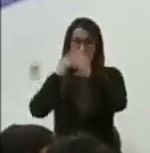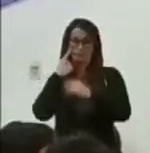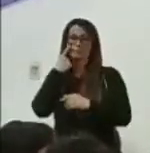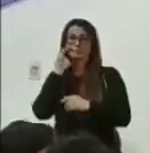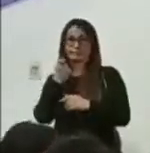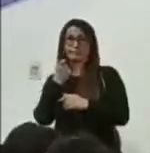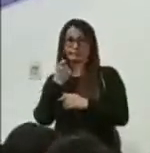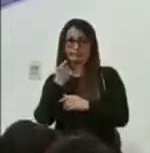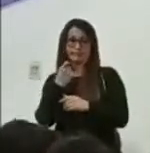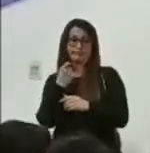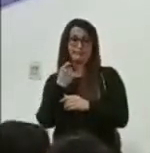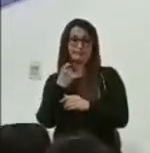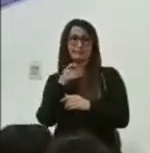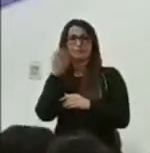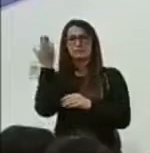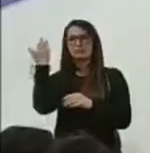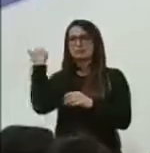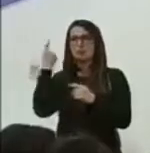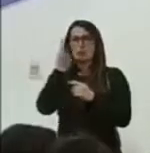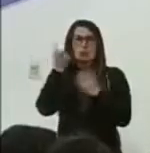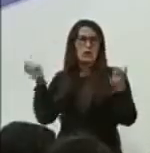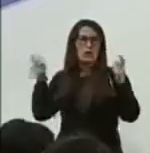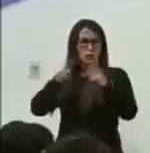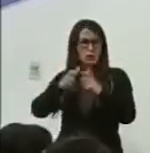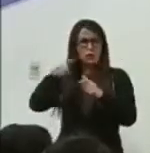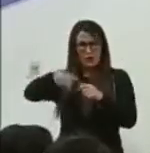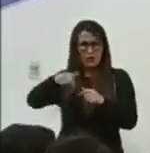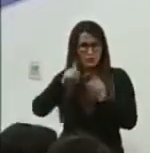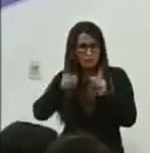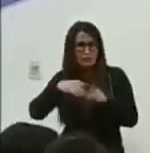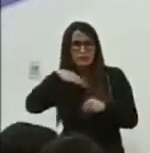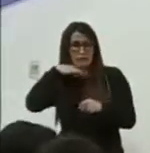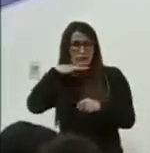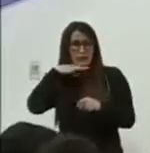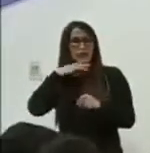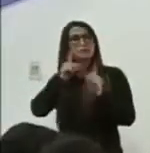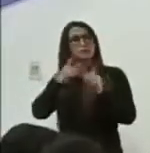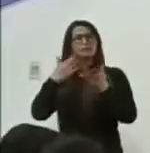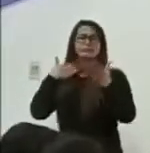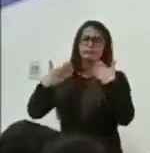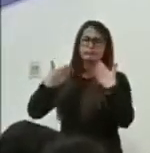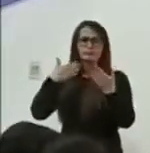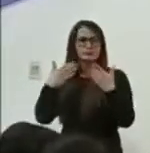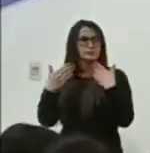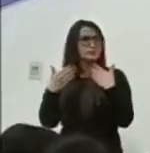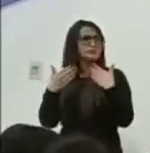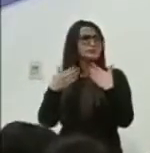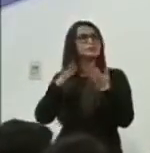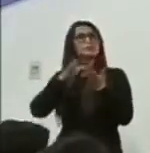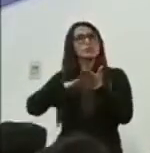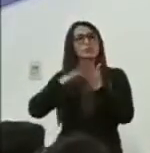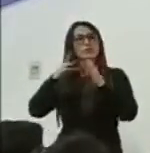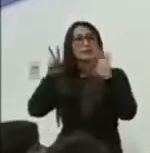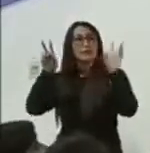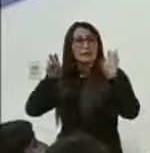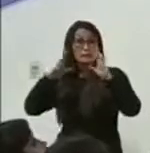de eso. El otro día, en una reunión por acá, por Canelones, comentaba un tema de